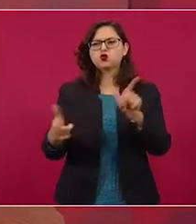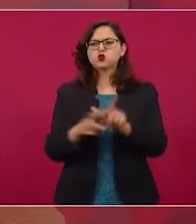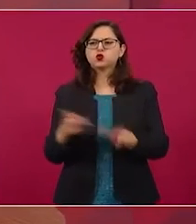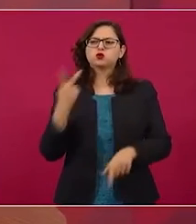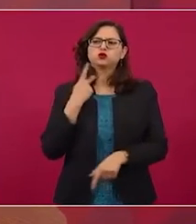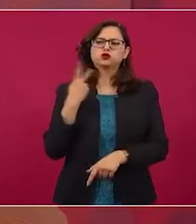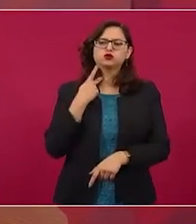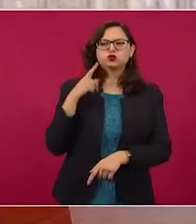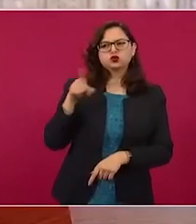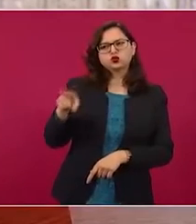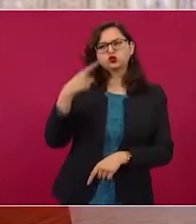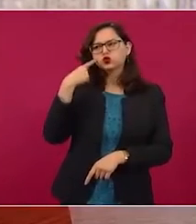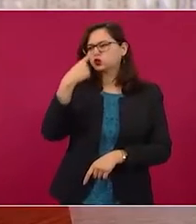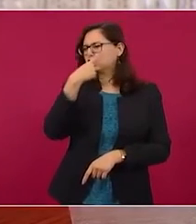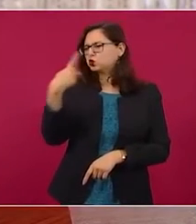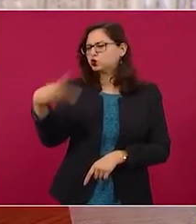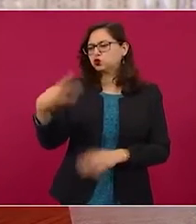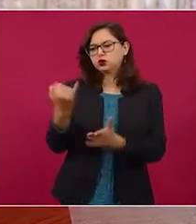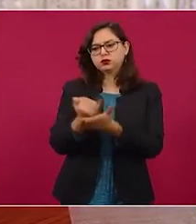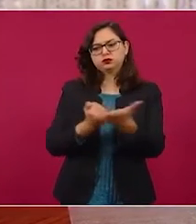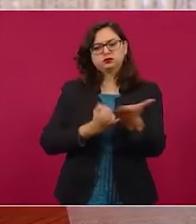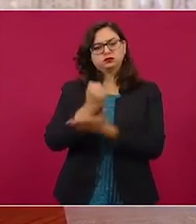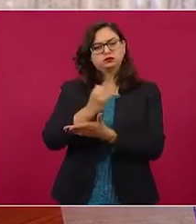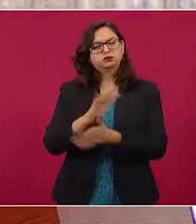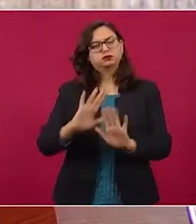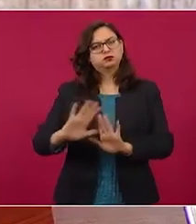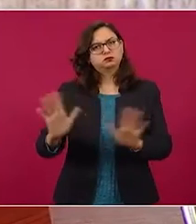esa decisión, pero se me hace muy